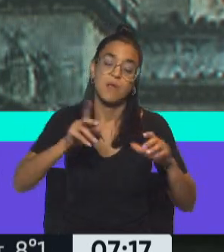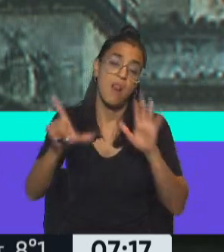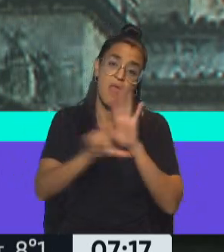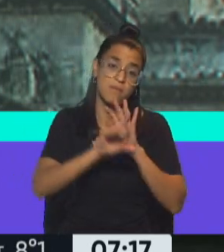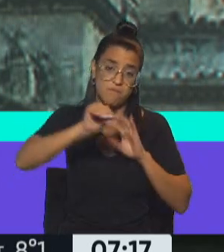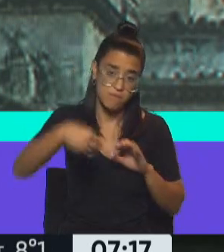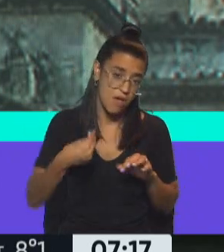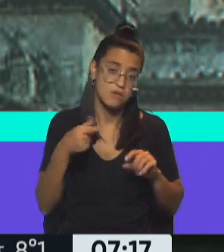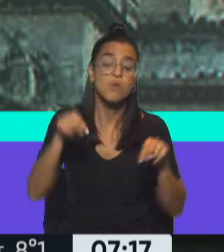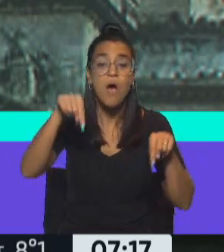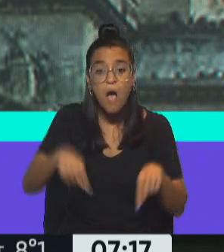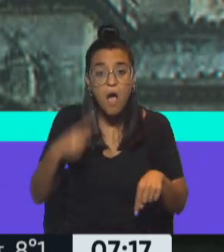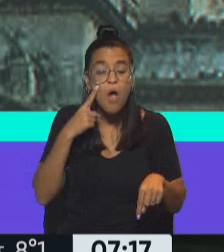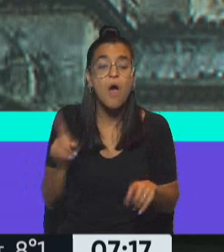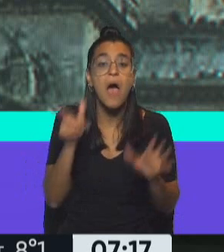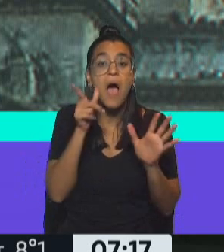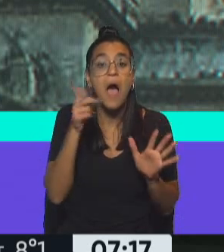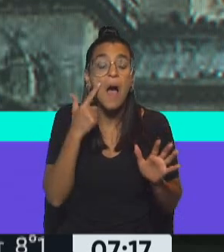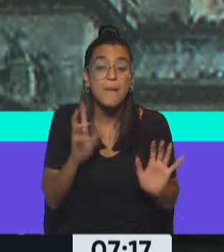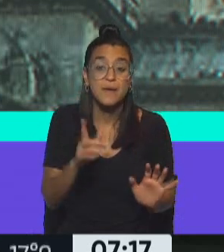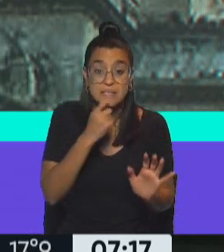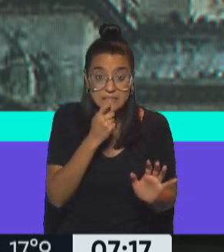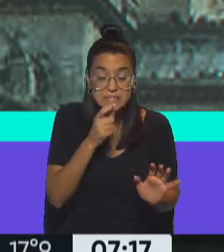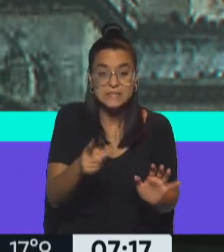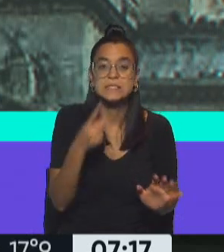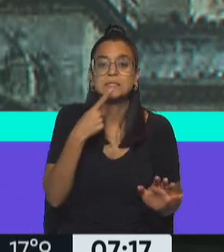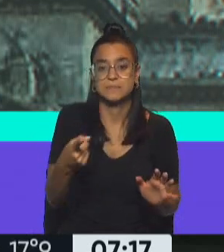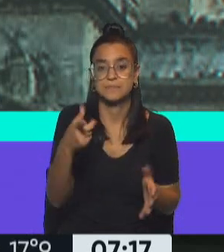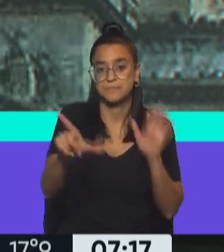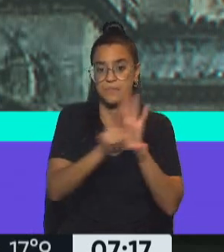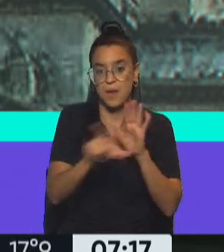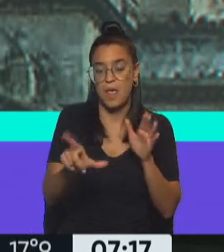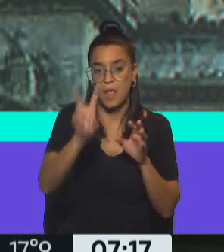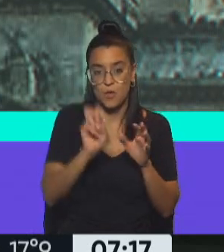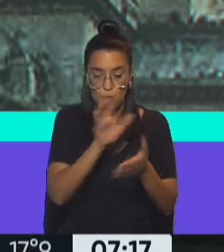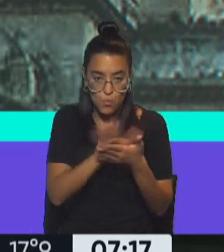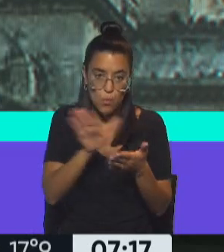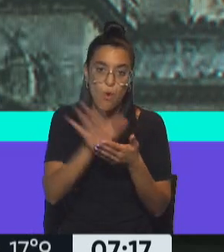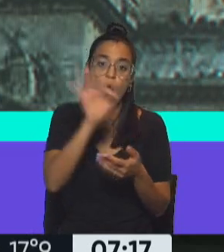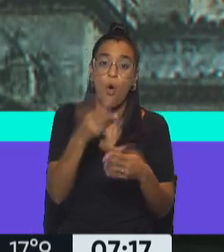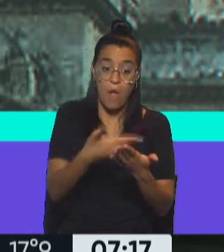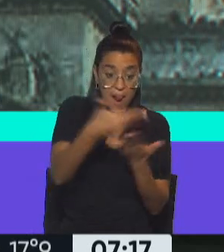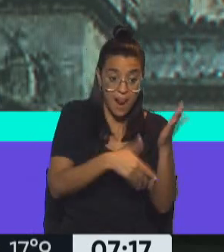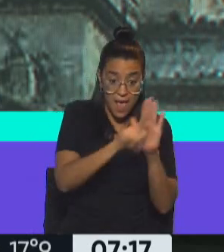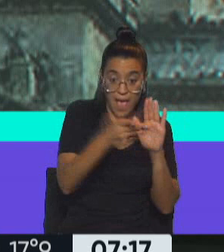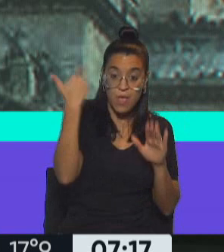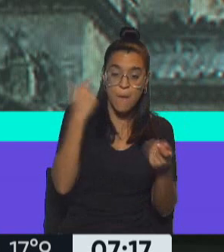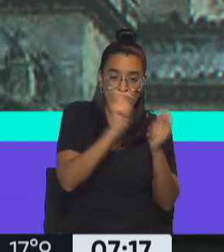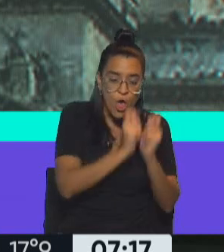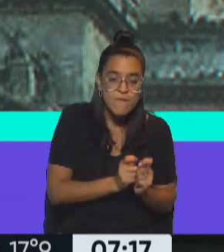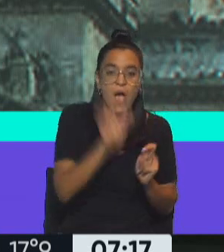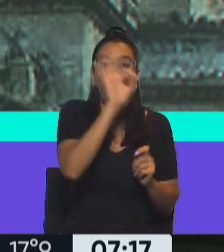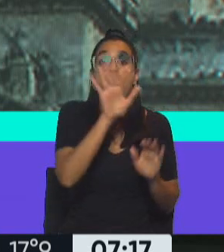utilizan. Y ahora está en veremos de si. ¿Se va a sacar una nueva ley de alquileres? ¿Se modifica la que está? ¿O se pone